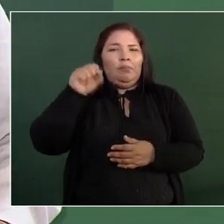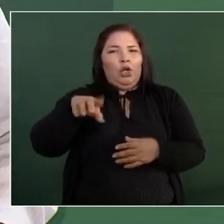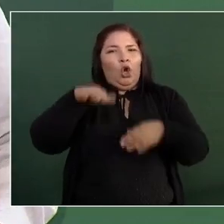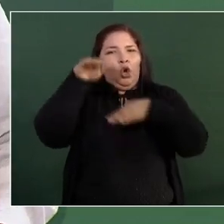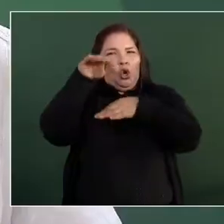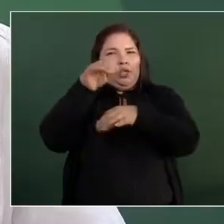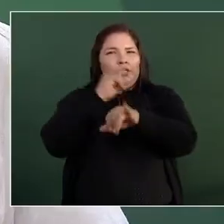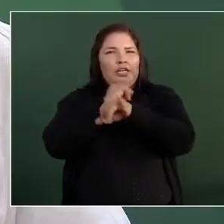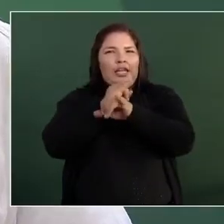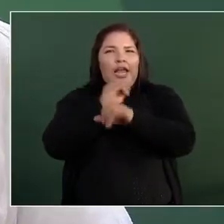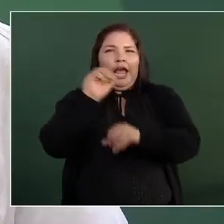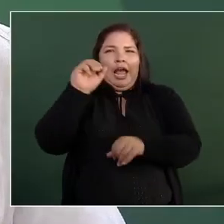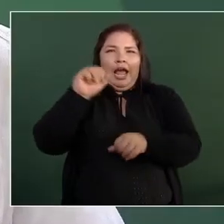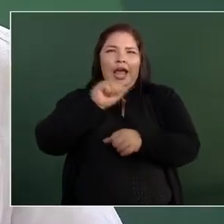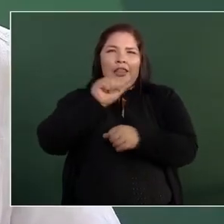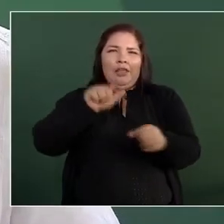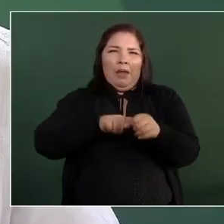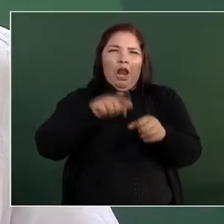a nivel nacional?